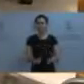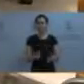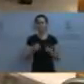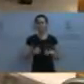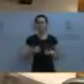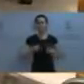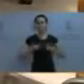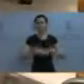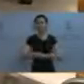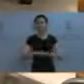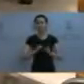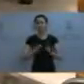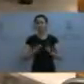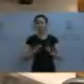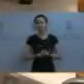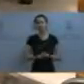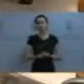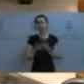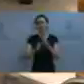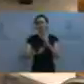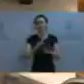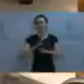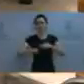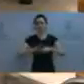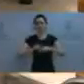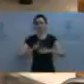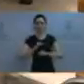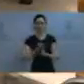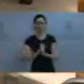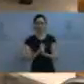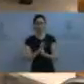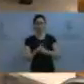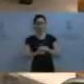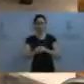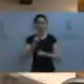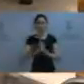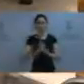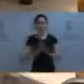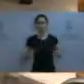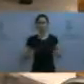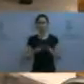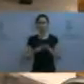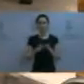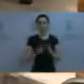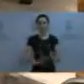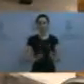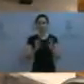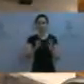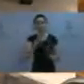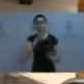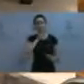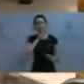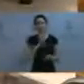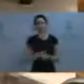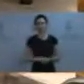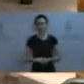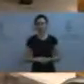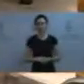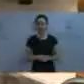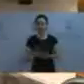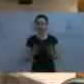ordinario, programas de acompañamiento a la búsqueda activa de empleo o inserción laboral de colectivos con especiales dificultades.